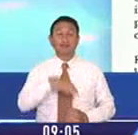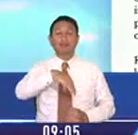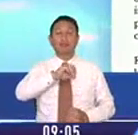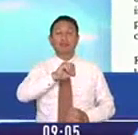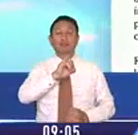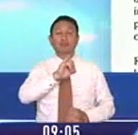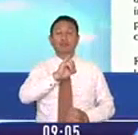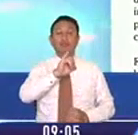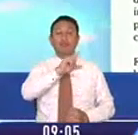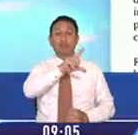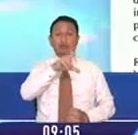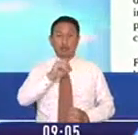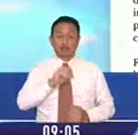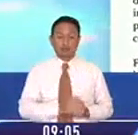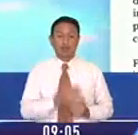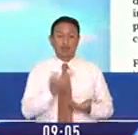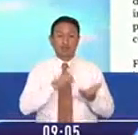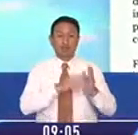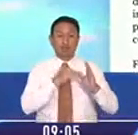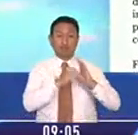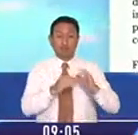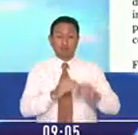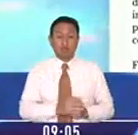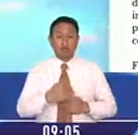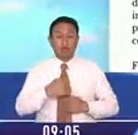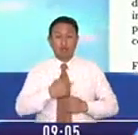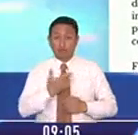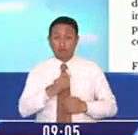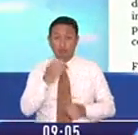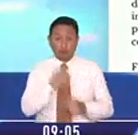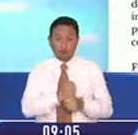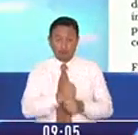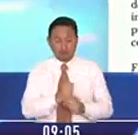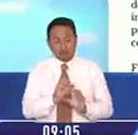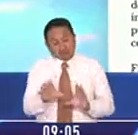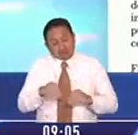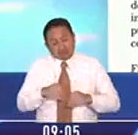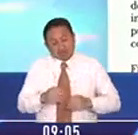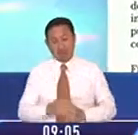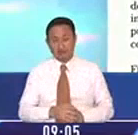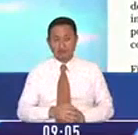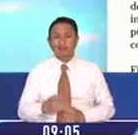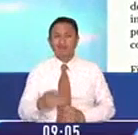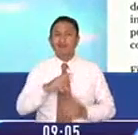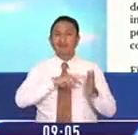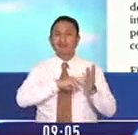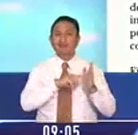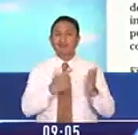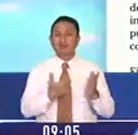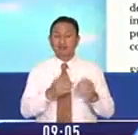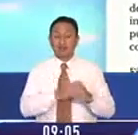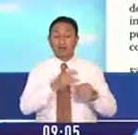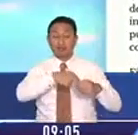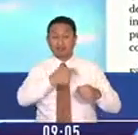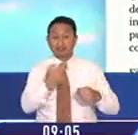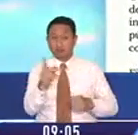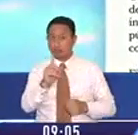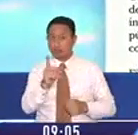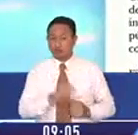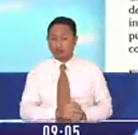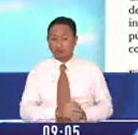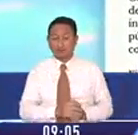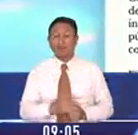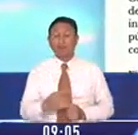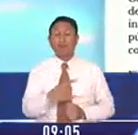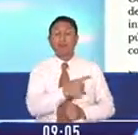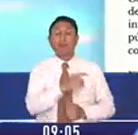de un comunicado, indicó que acepta su inhabilidad, aunque esto no significa una renuncia, y en su